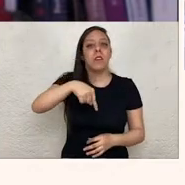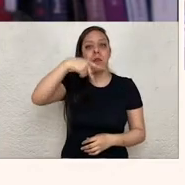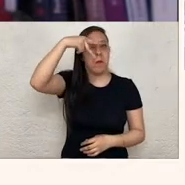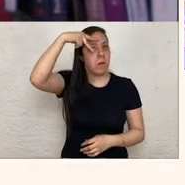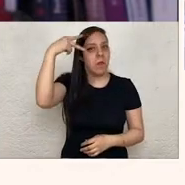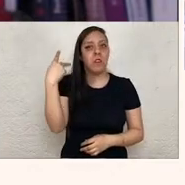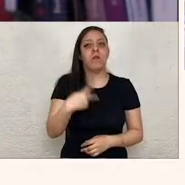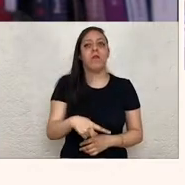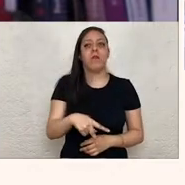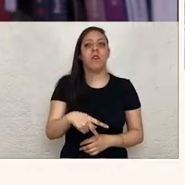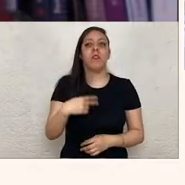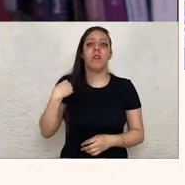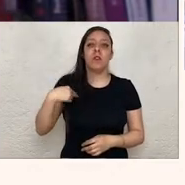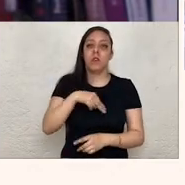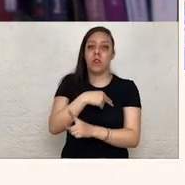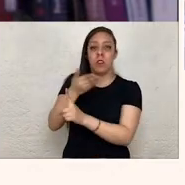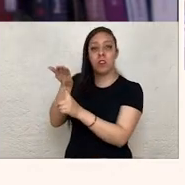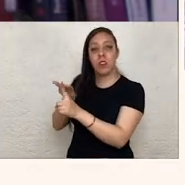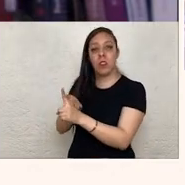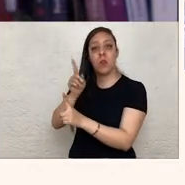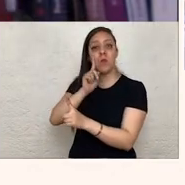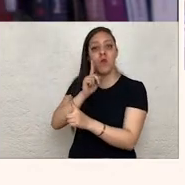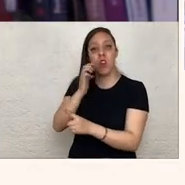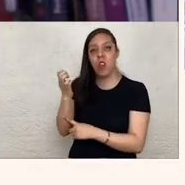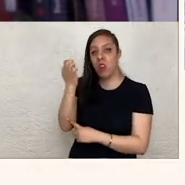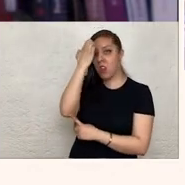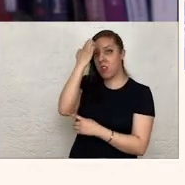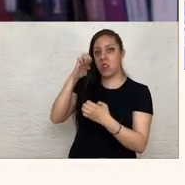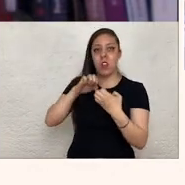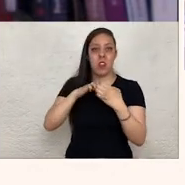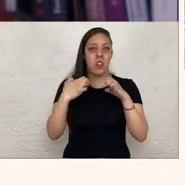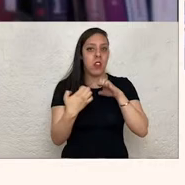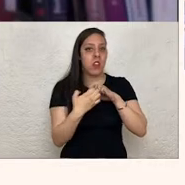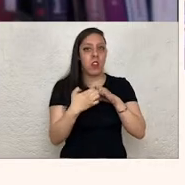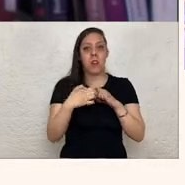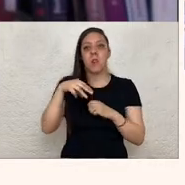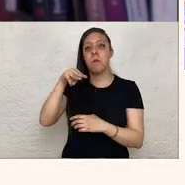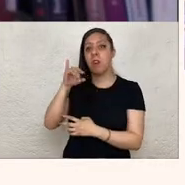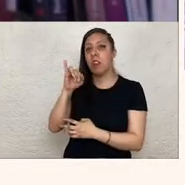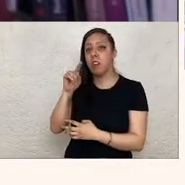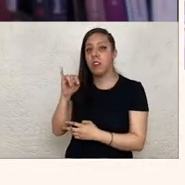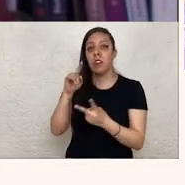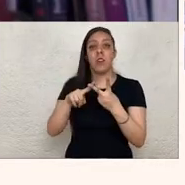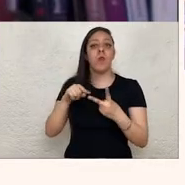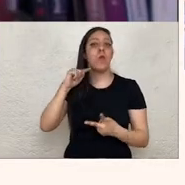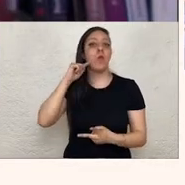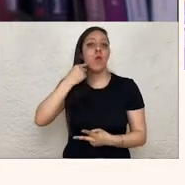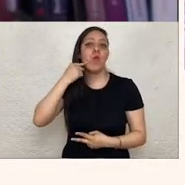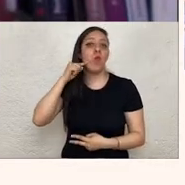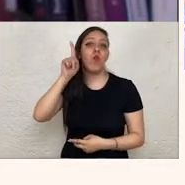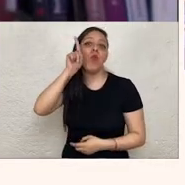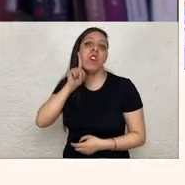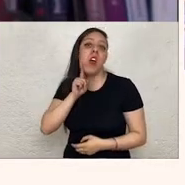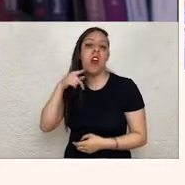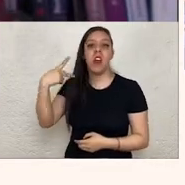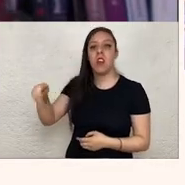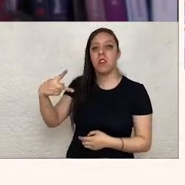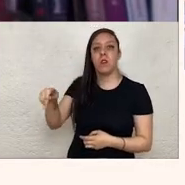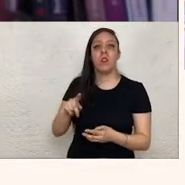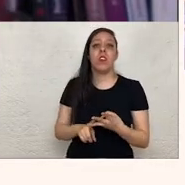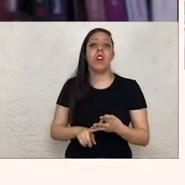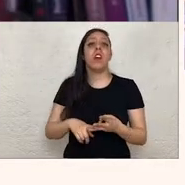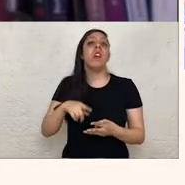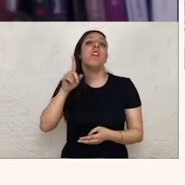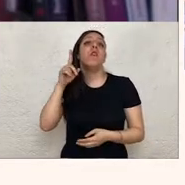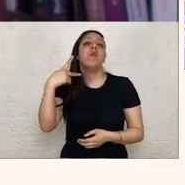mexicanidad y establecemos esta figura de la traidora, la malinche, la puta, la que se fue con el